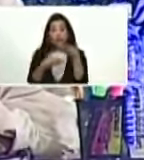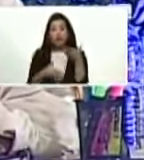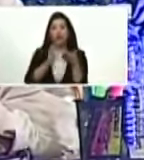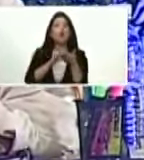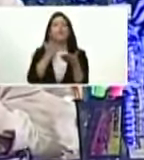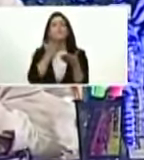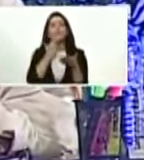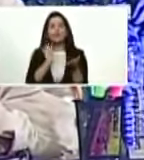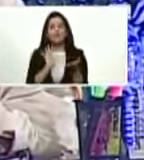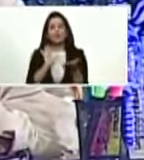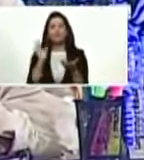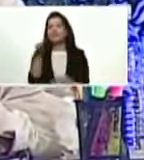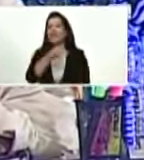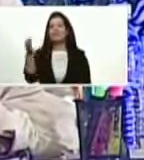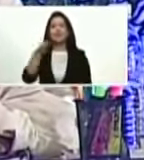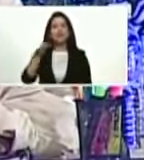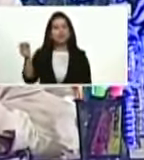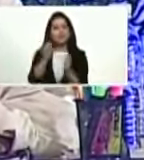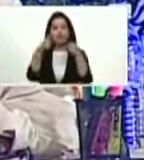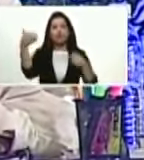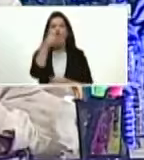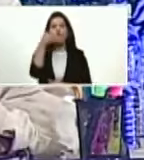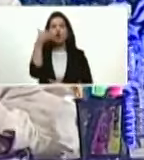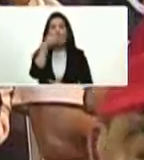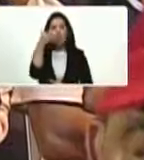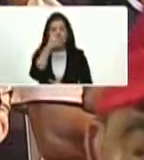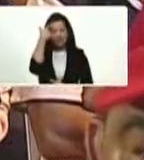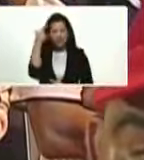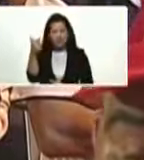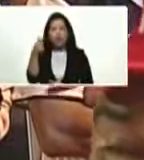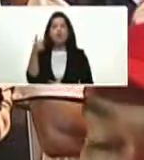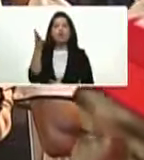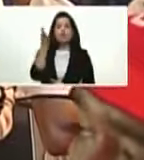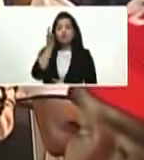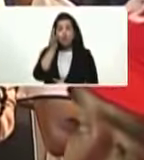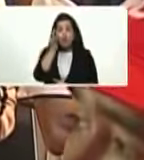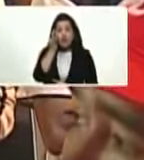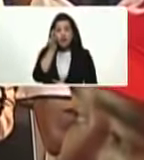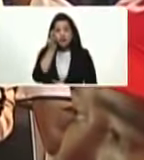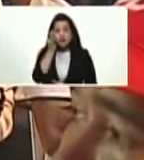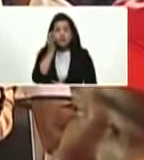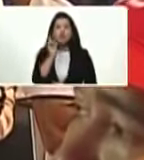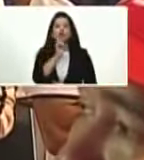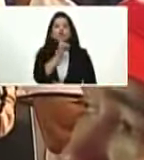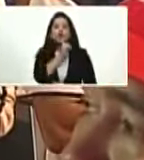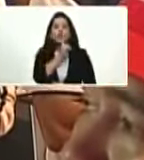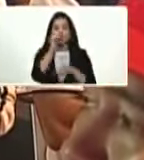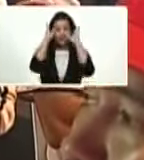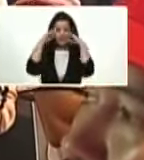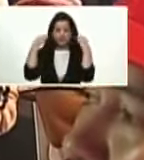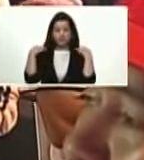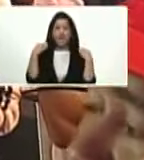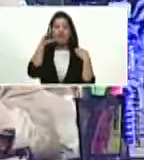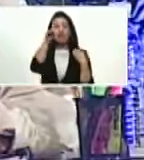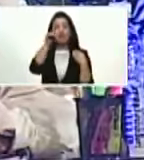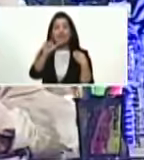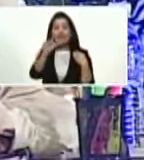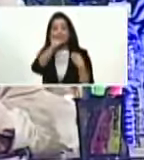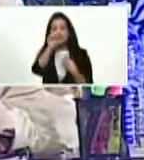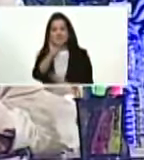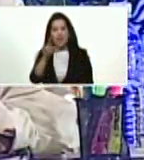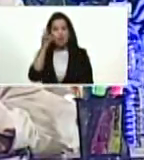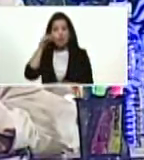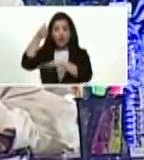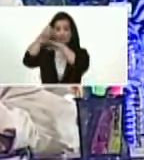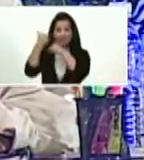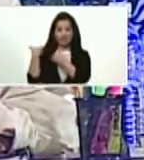el excelente periódico Correo del Orinoco, dirigido por nuestra camarada Desiré Santos Amaral, extraordinario periódico,